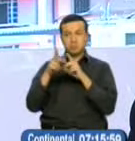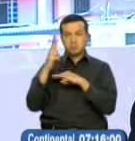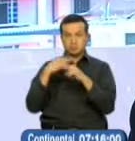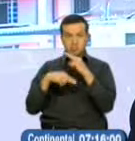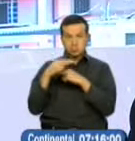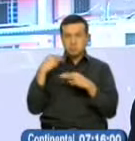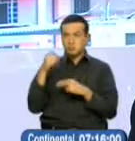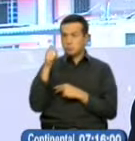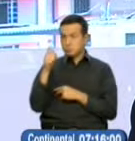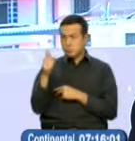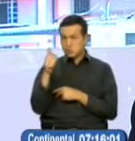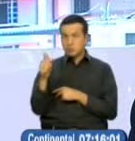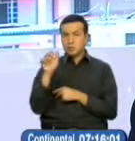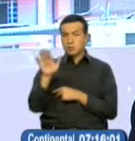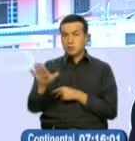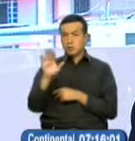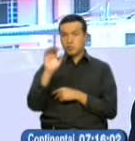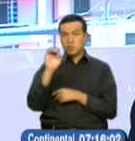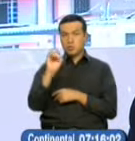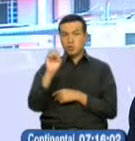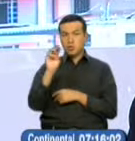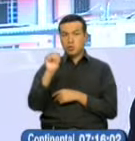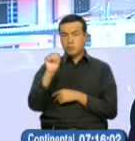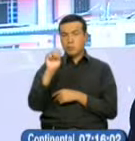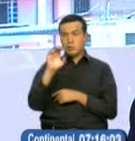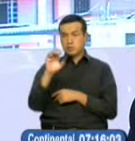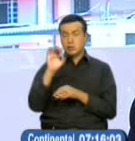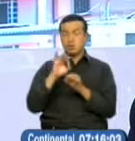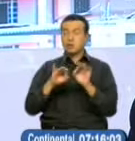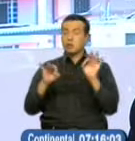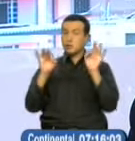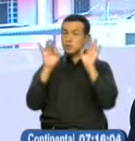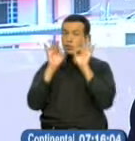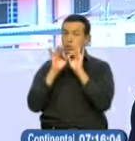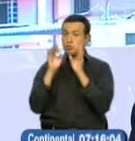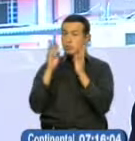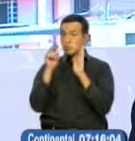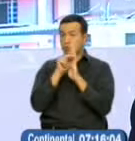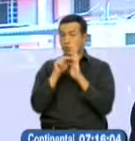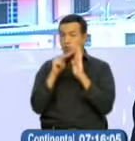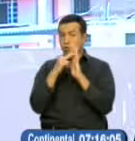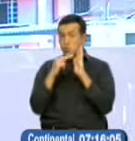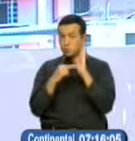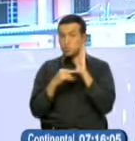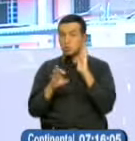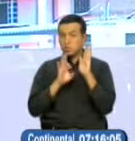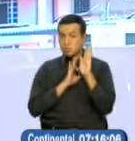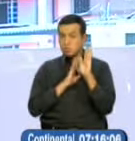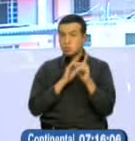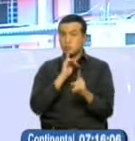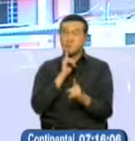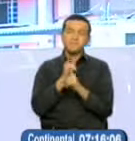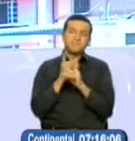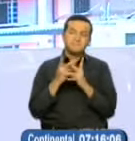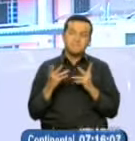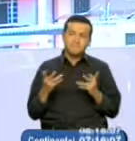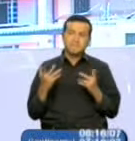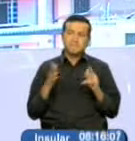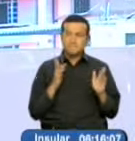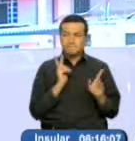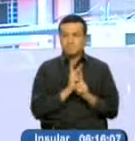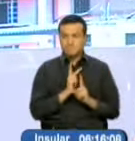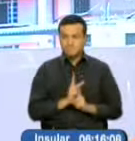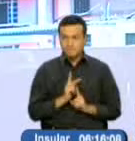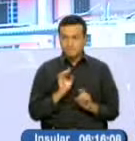aceptados por la misma OMC, siempre y cuando sean reglamentos técnicos que obviamente tengan